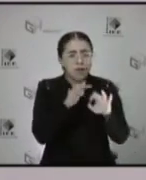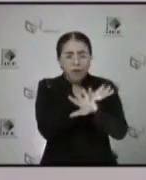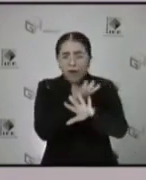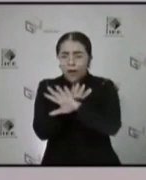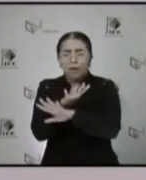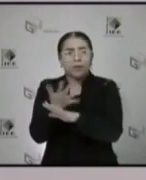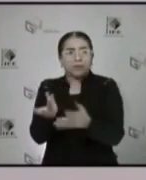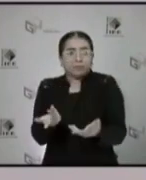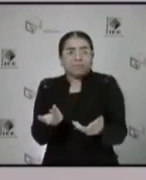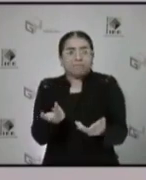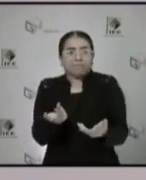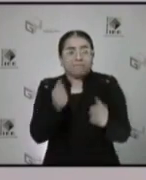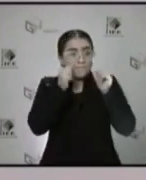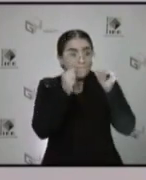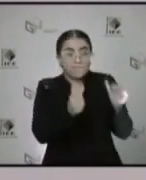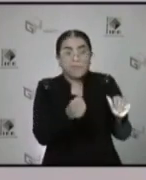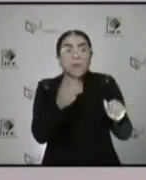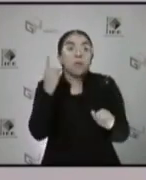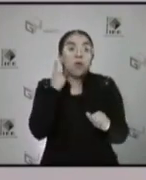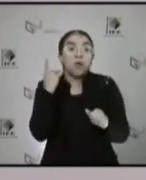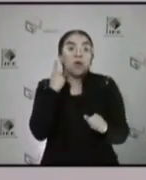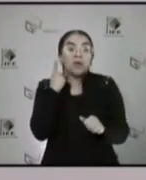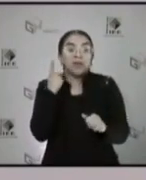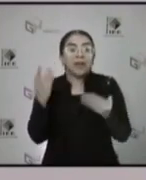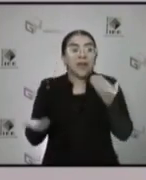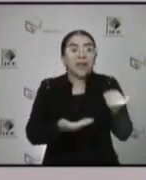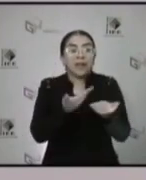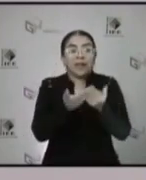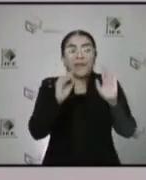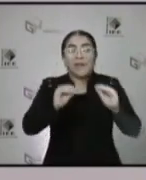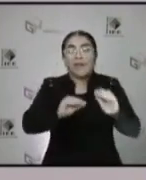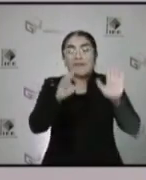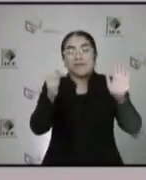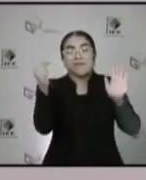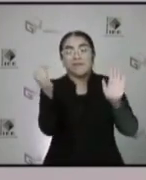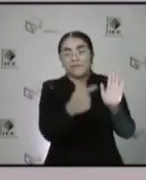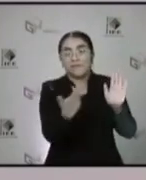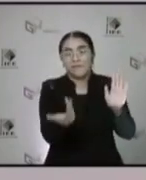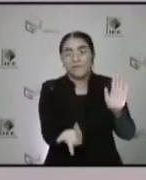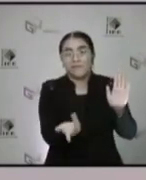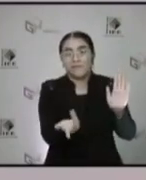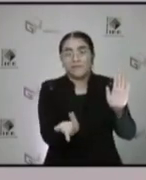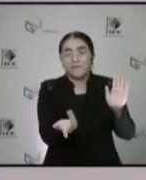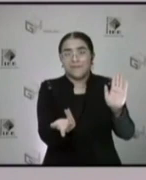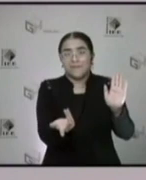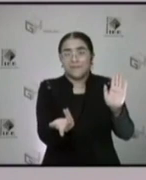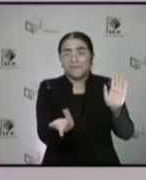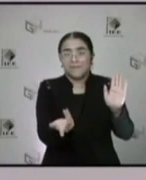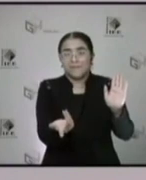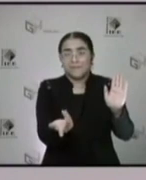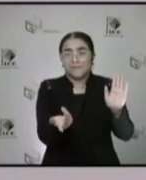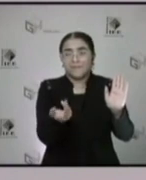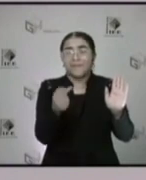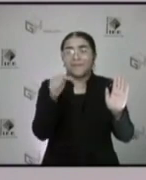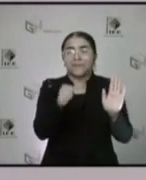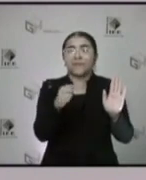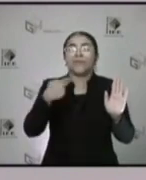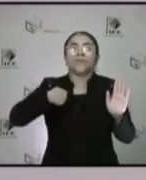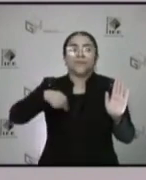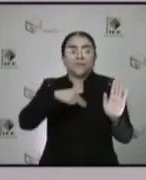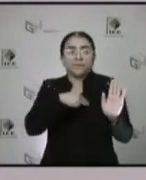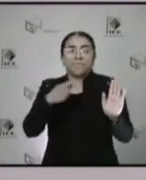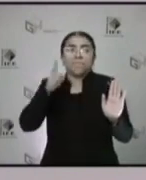¿Establecemos una política clara o en estos dos rubros las consecuencias las tendremos todos,